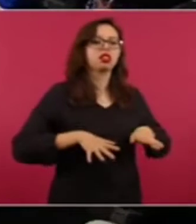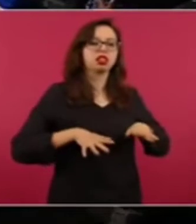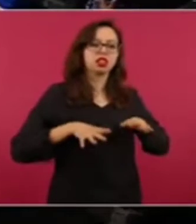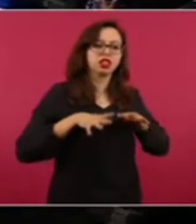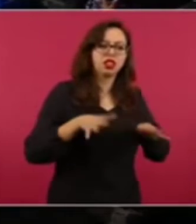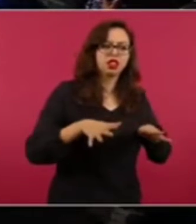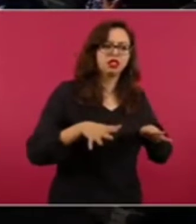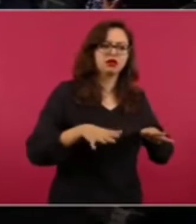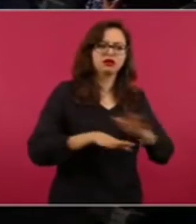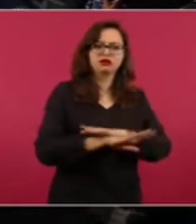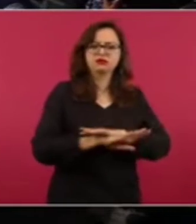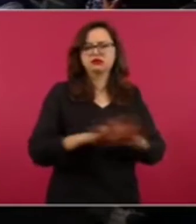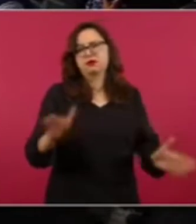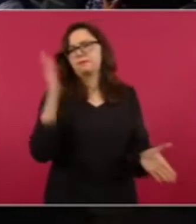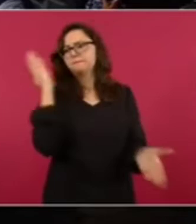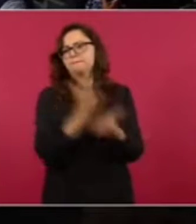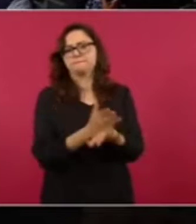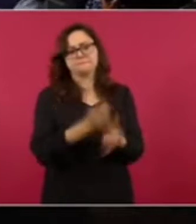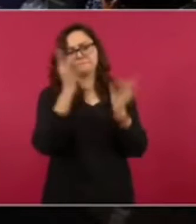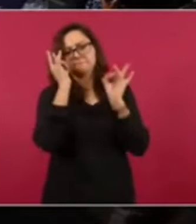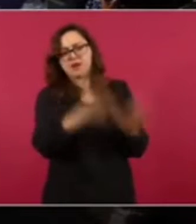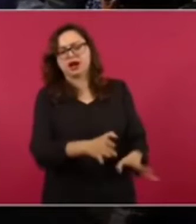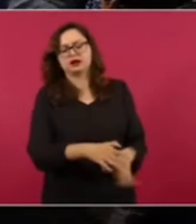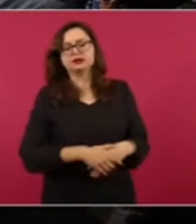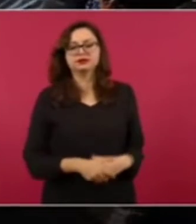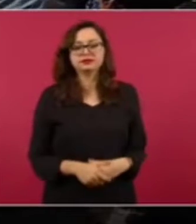Y se les ha pasado la mano, ¿no? Se han dedicado